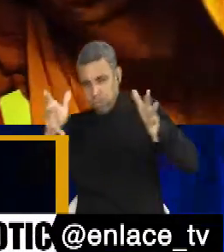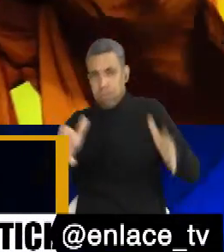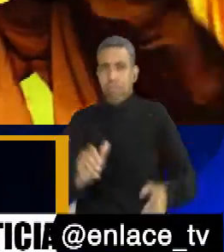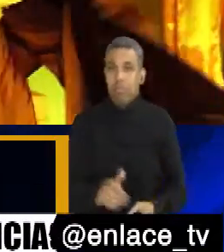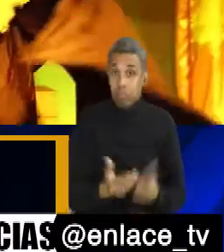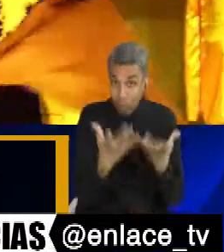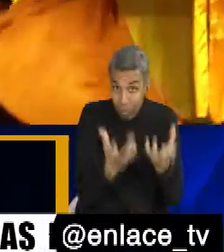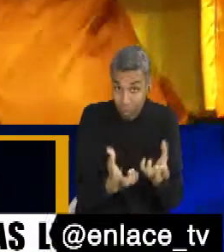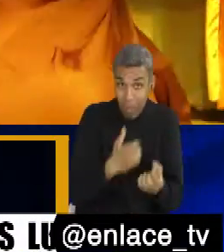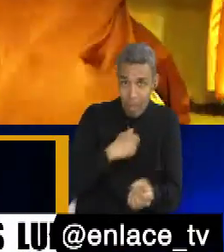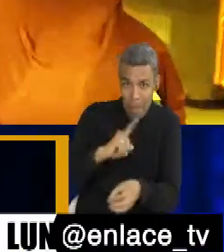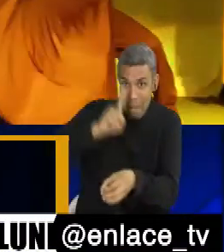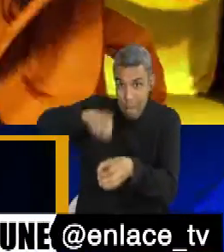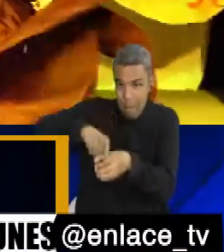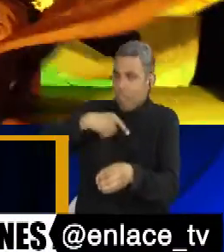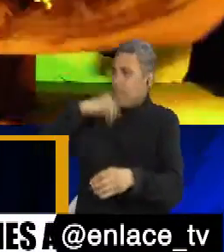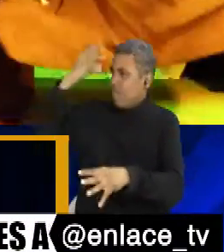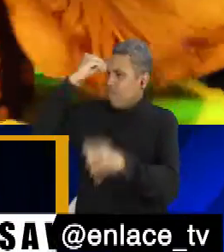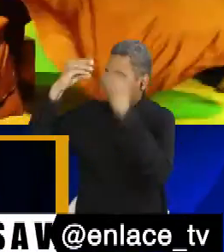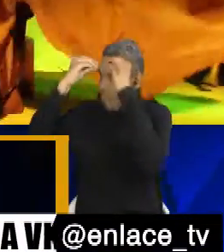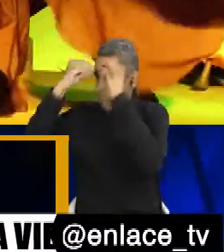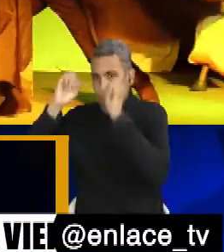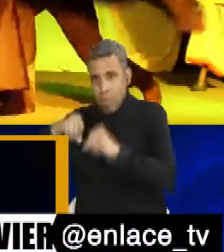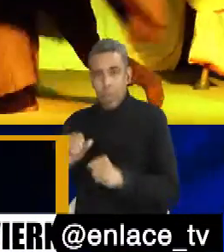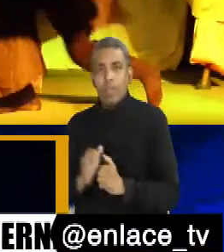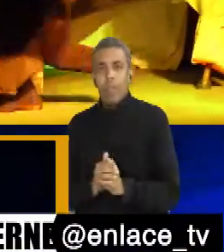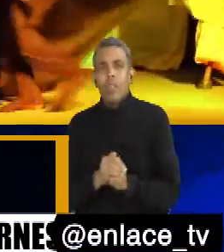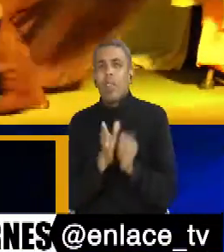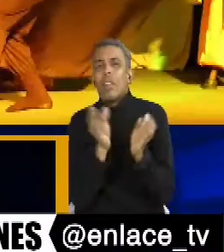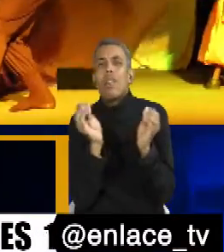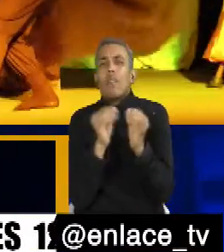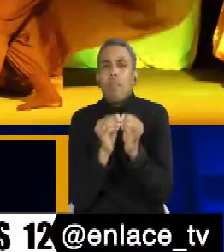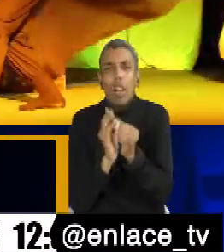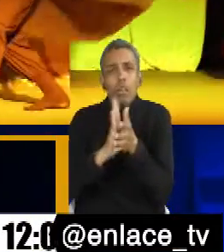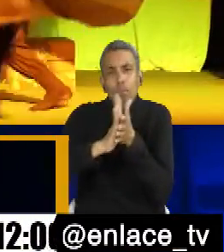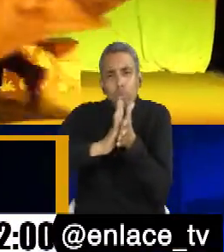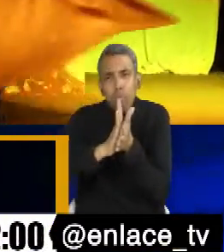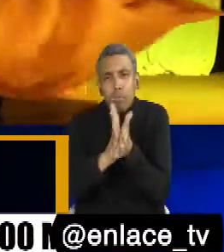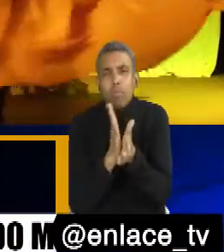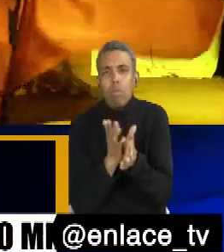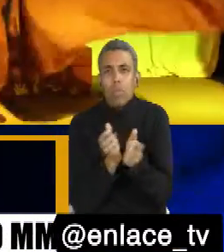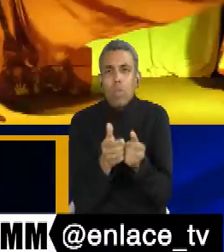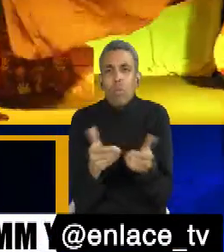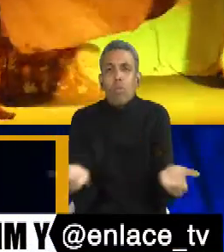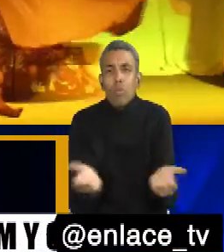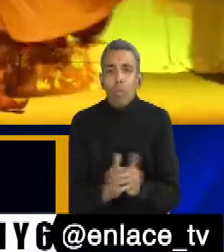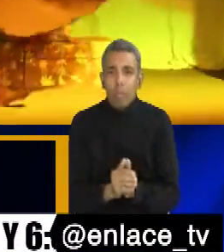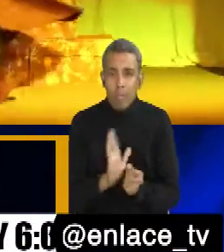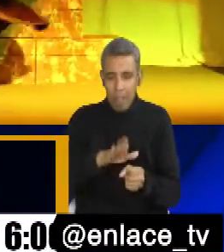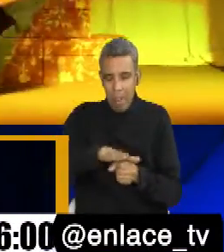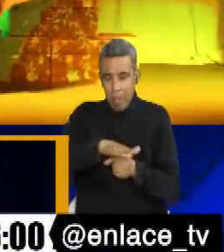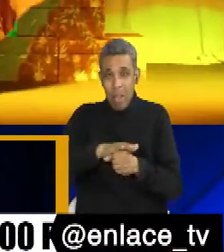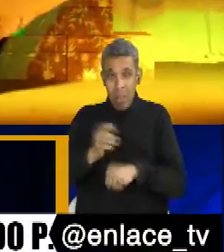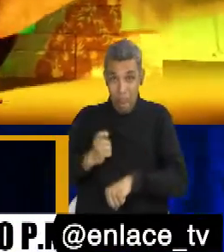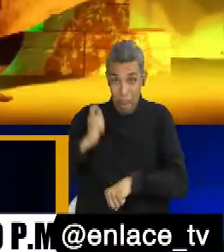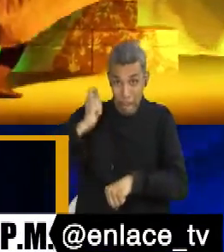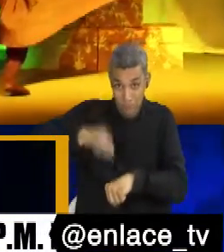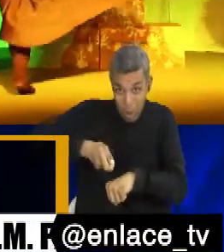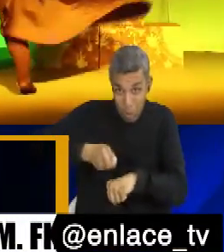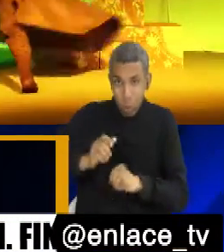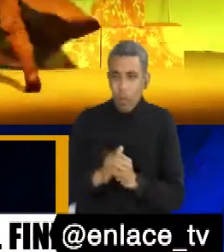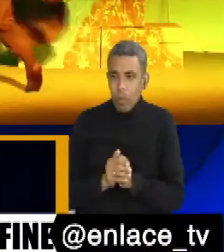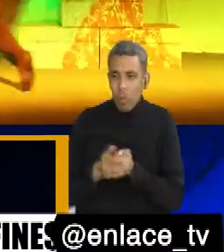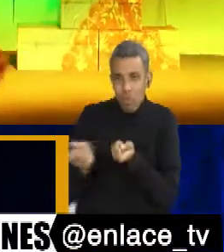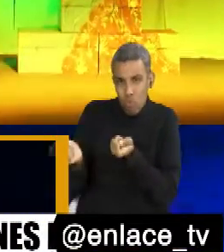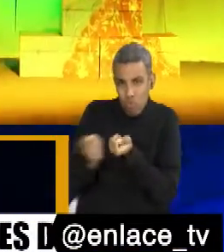esa pasión por el teatro. ¿Dónde pueden encontrar más información? Nosotros estamos ubicados en el barrio Pueblo Nuevo, pasitos abajo del